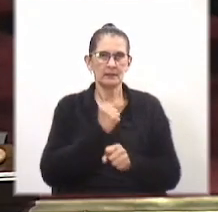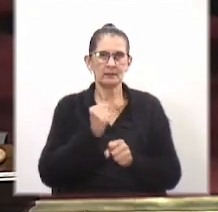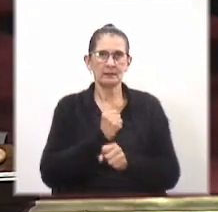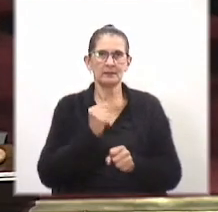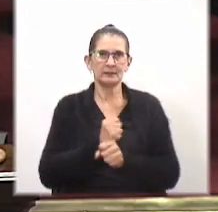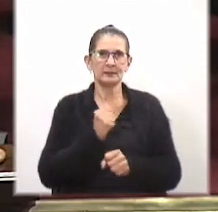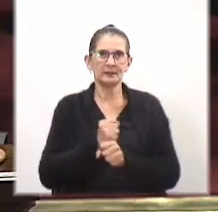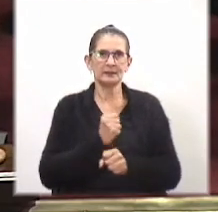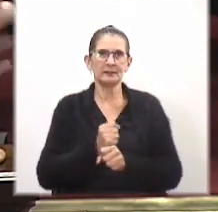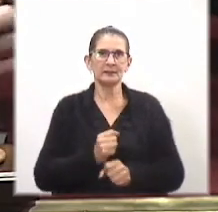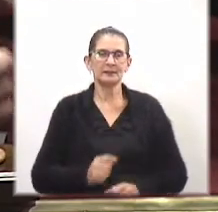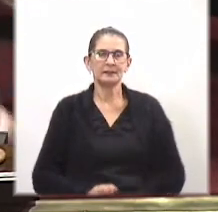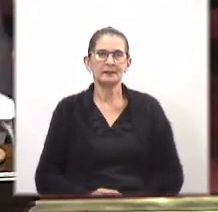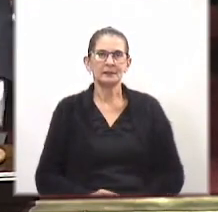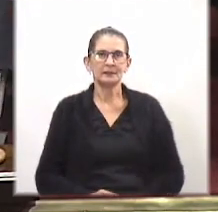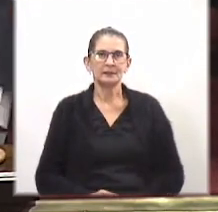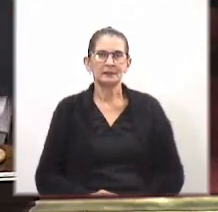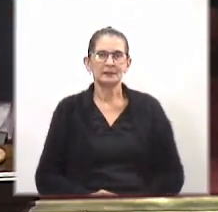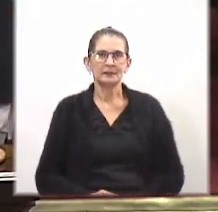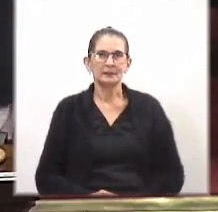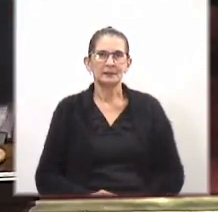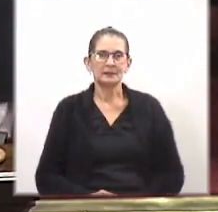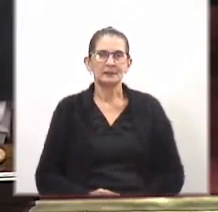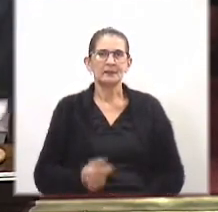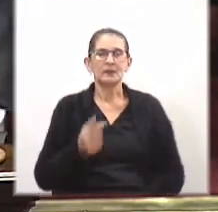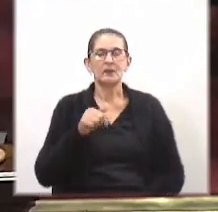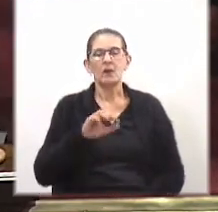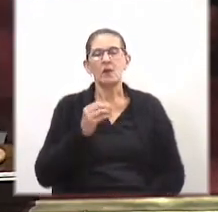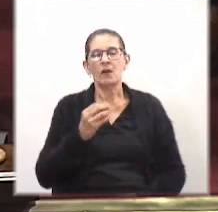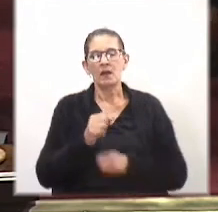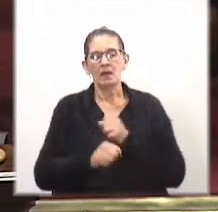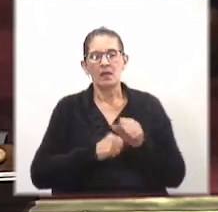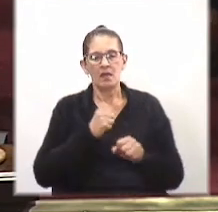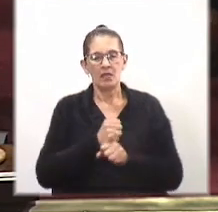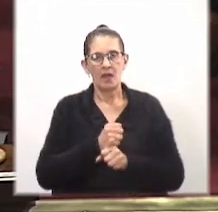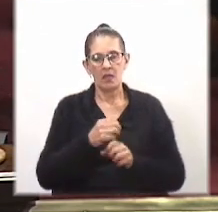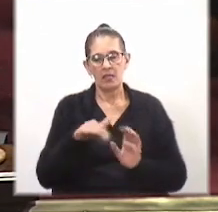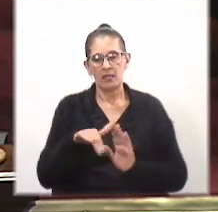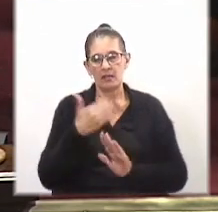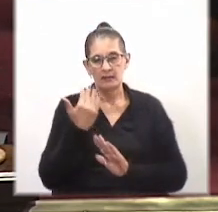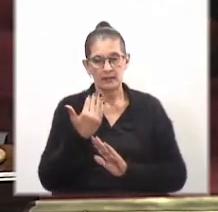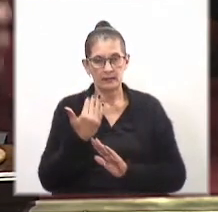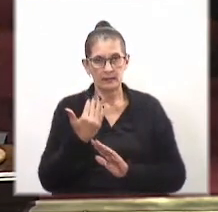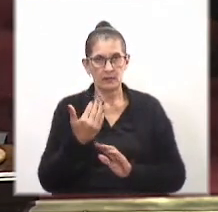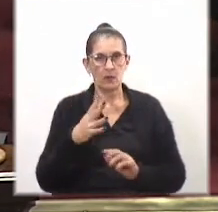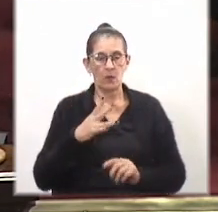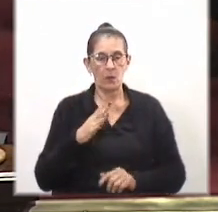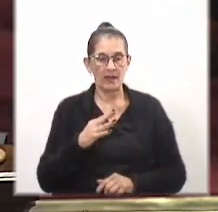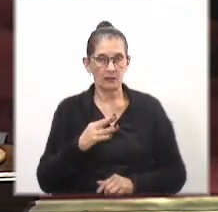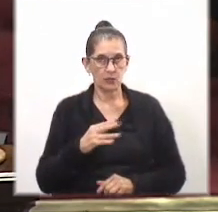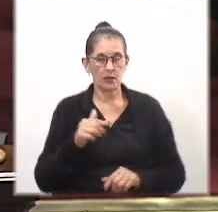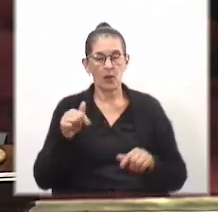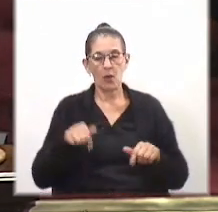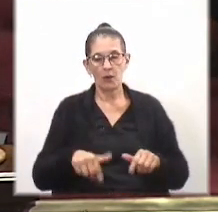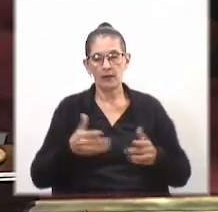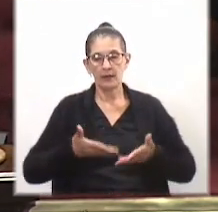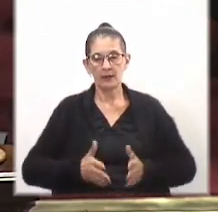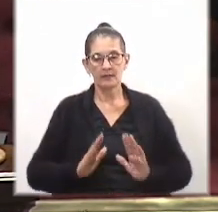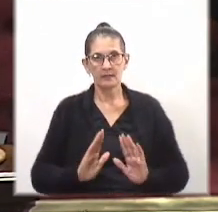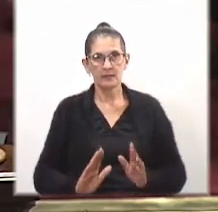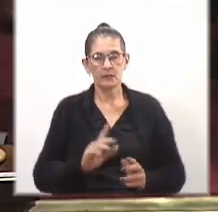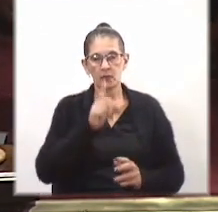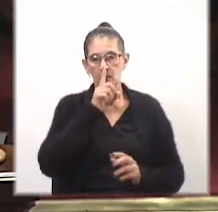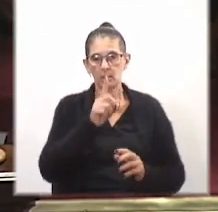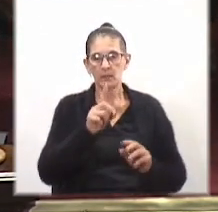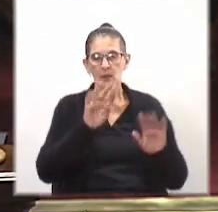trabajo o aportes. En cuanto a la edad de retiro, jubilaciones, hoy será para los nacidos